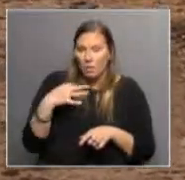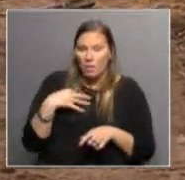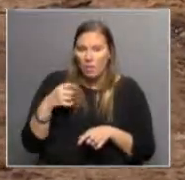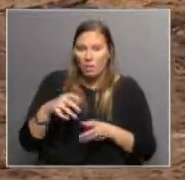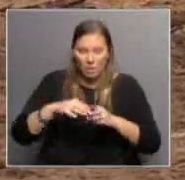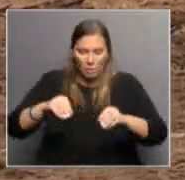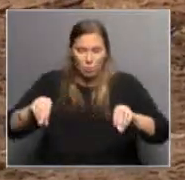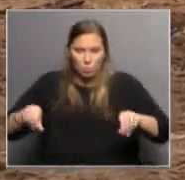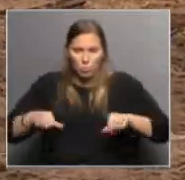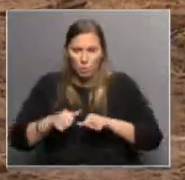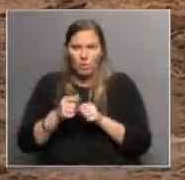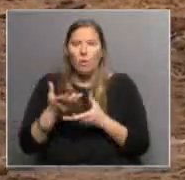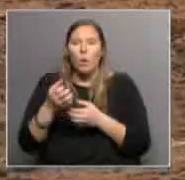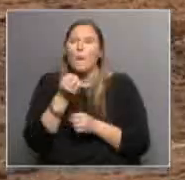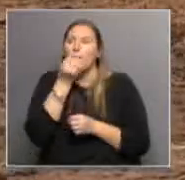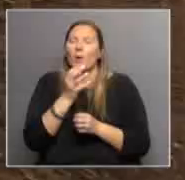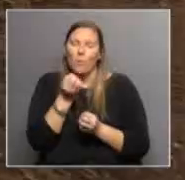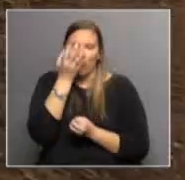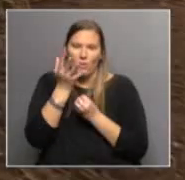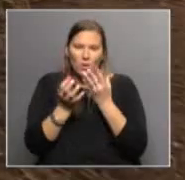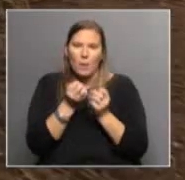del suelo que ayudan a que crezcan mejor las plantas.